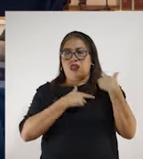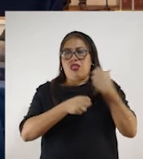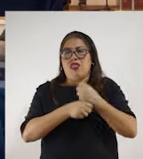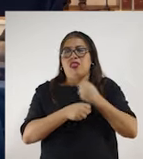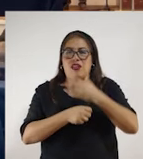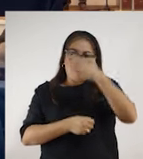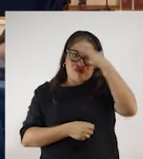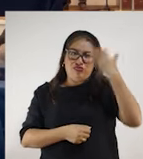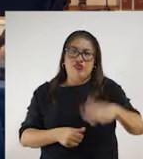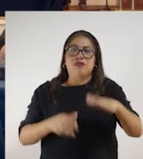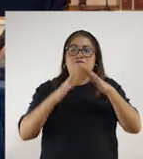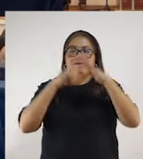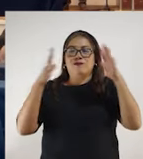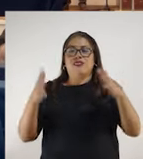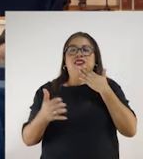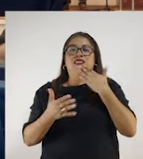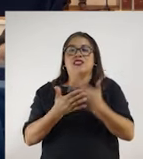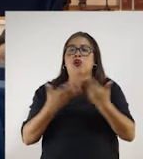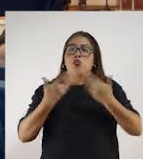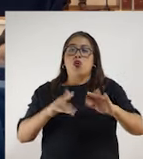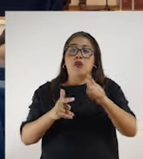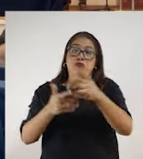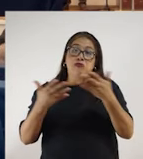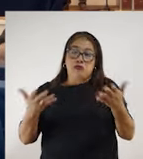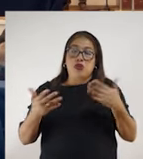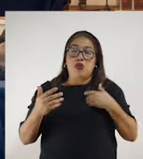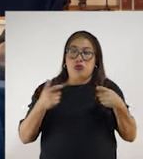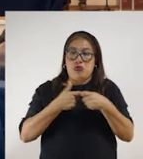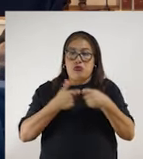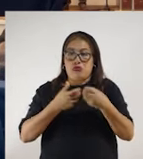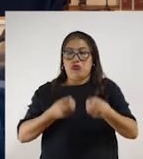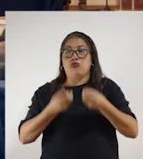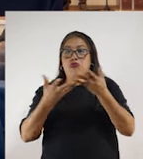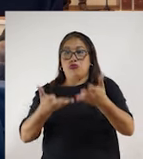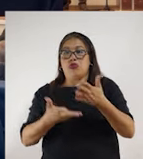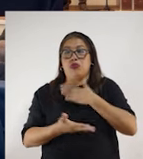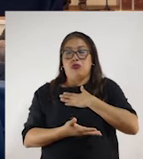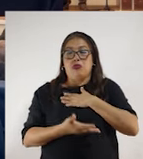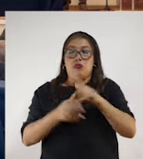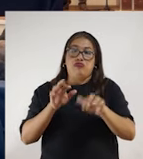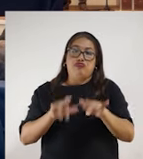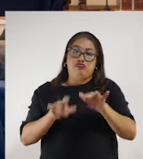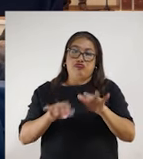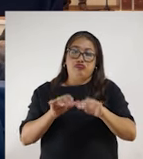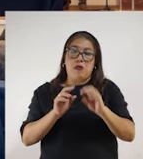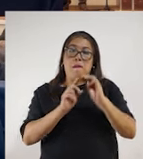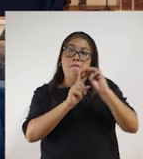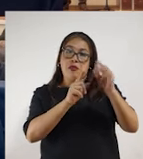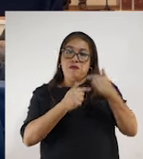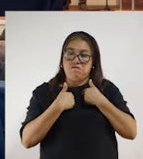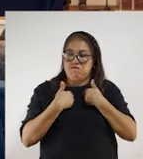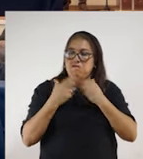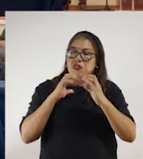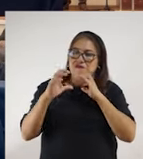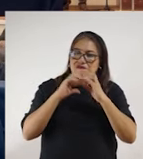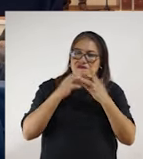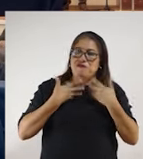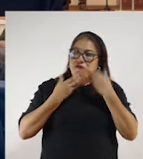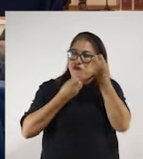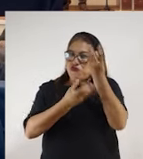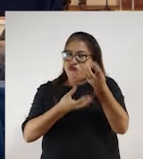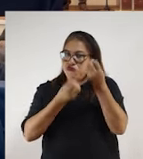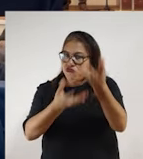hacer. Muchísimas gracias y cualquier cosa les dejo mi correo institucional para que me escriban y cuando quieran para